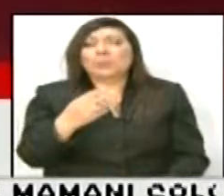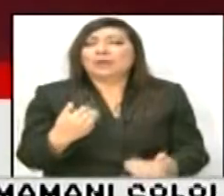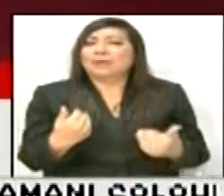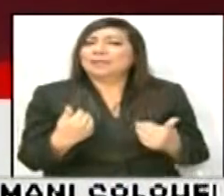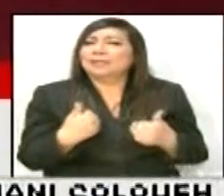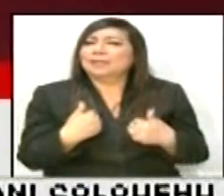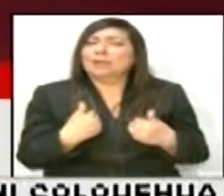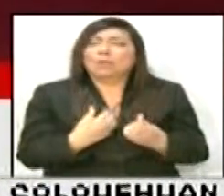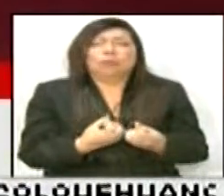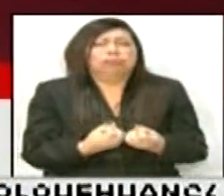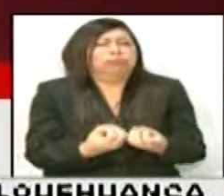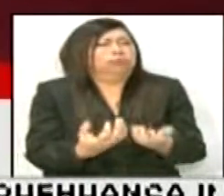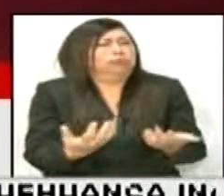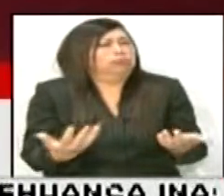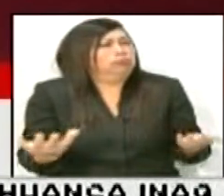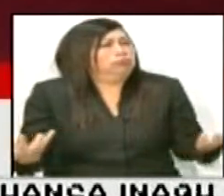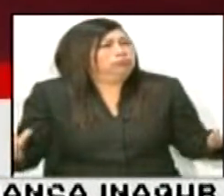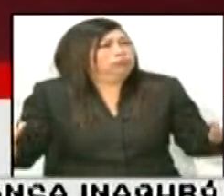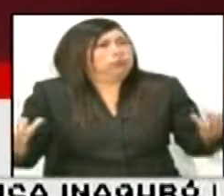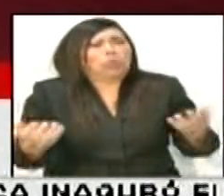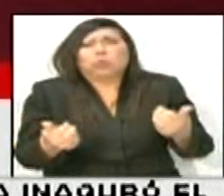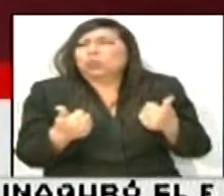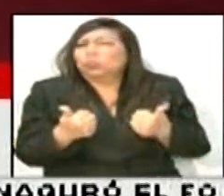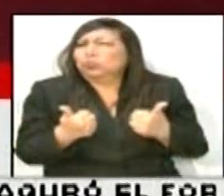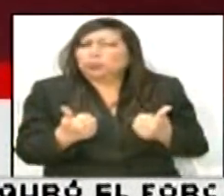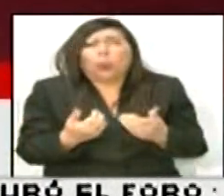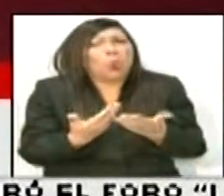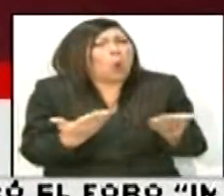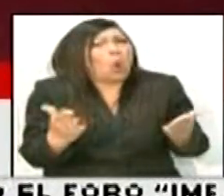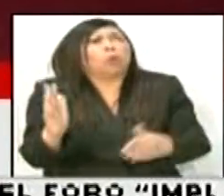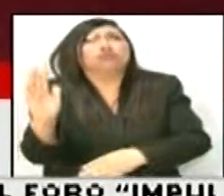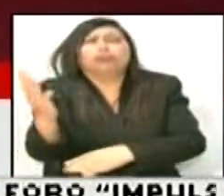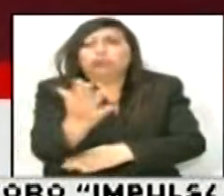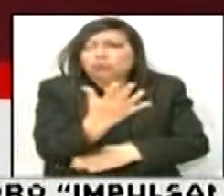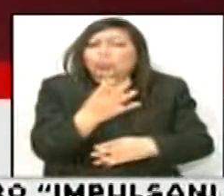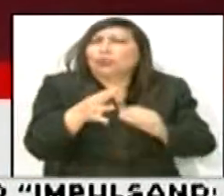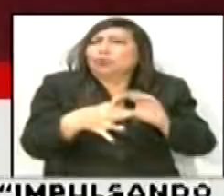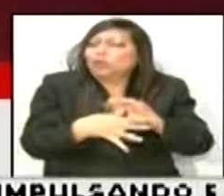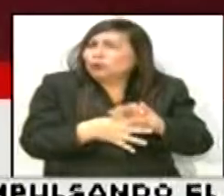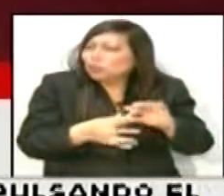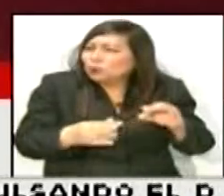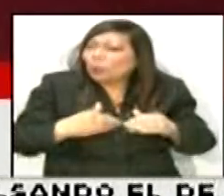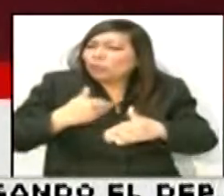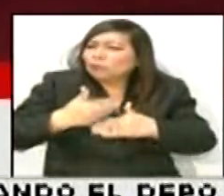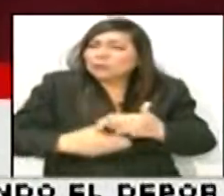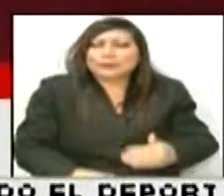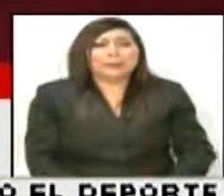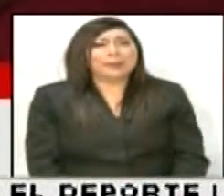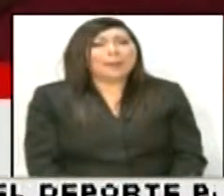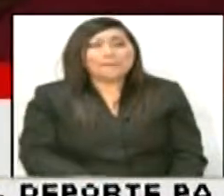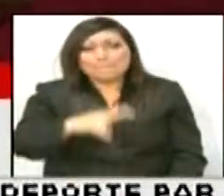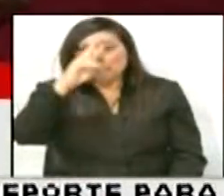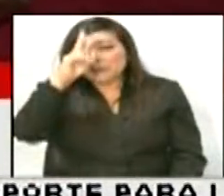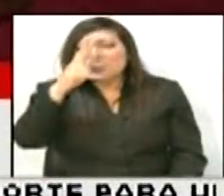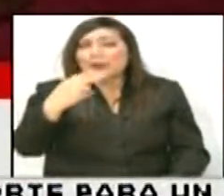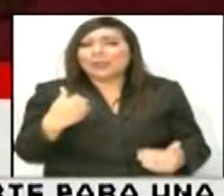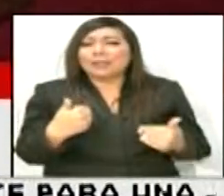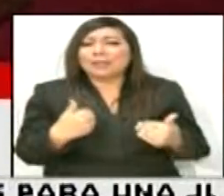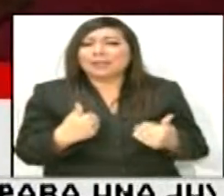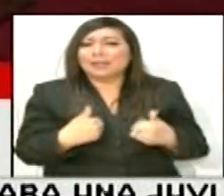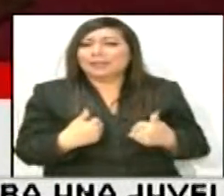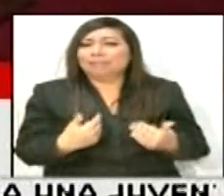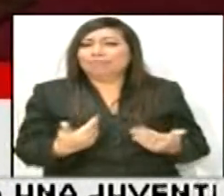Tiene inmensas posibilidades, potencialidades, recursos, tradición, historia. El Perú es una patria que debería